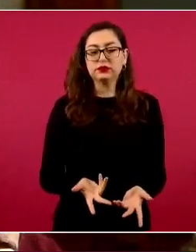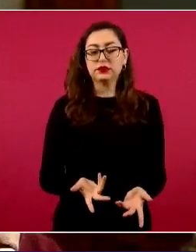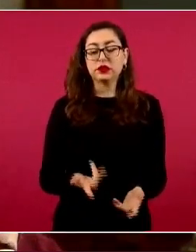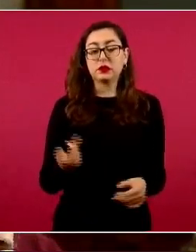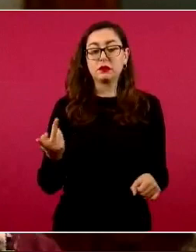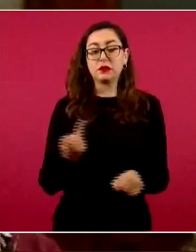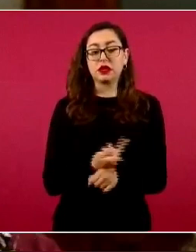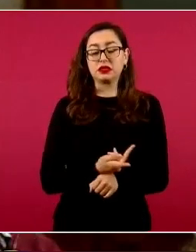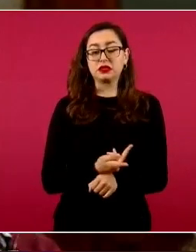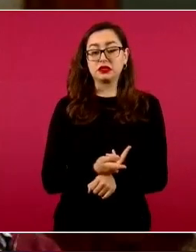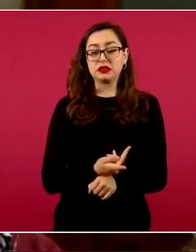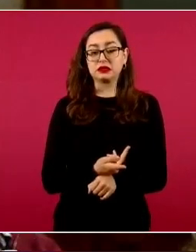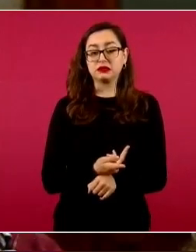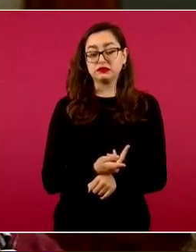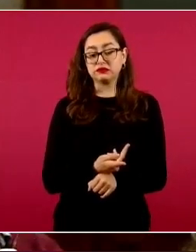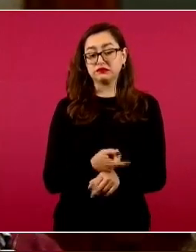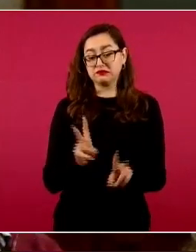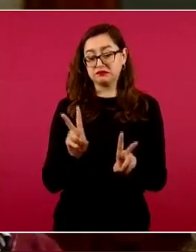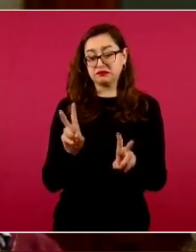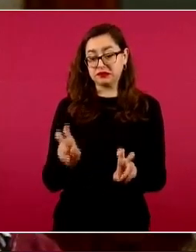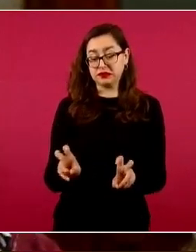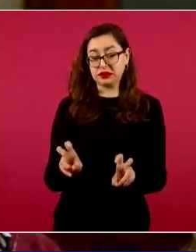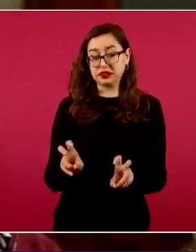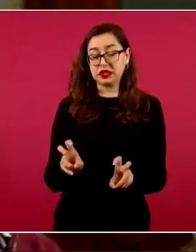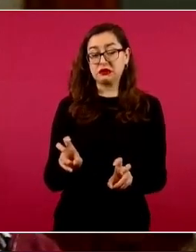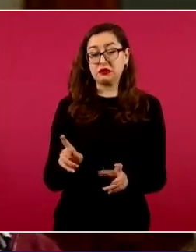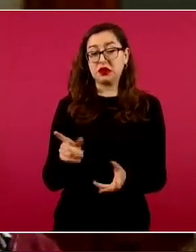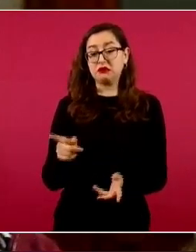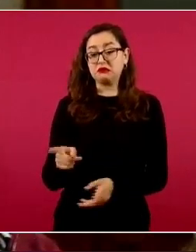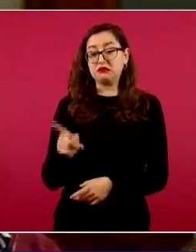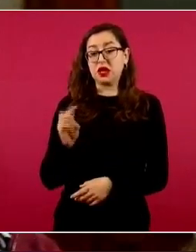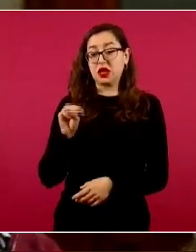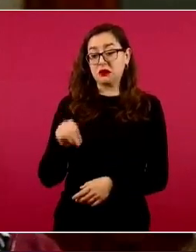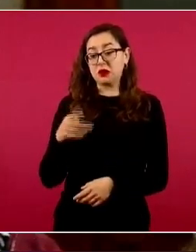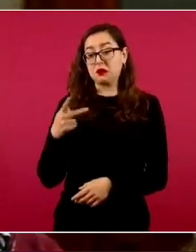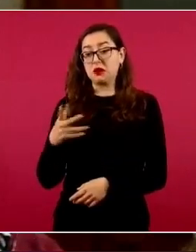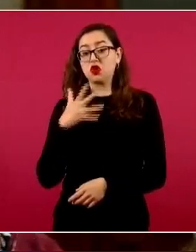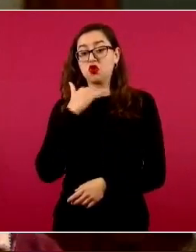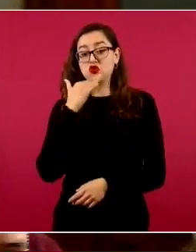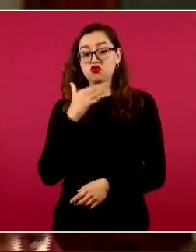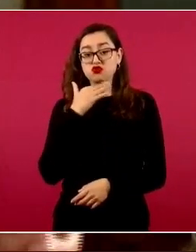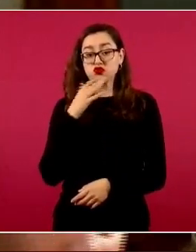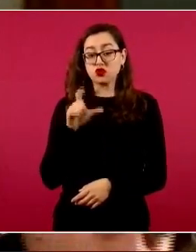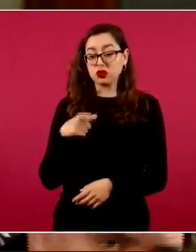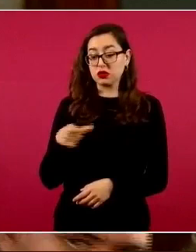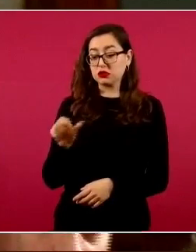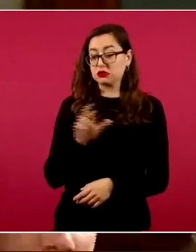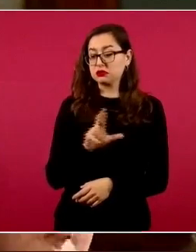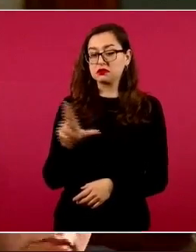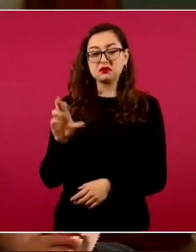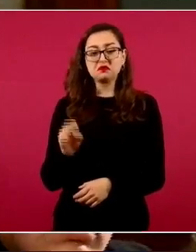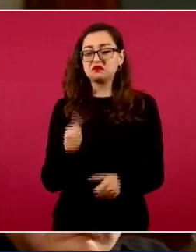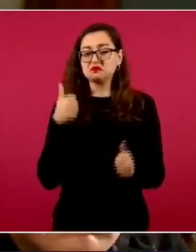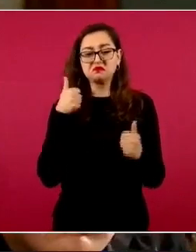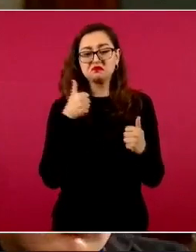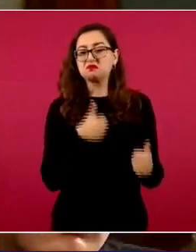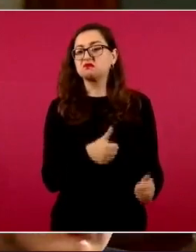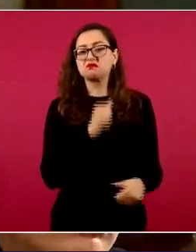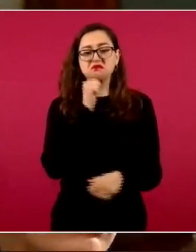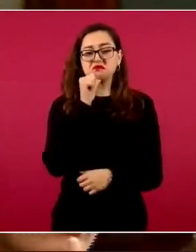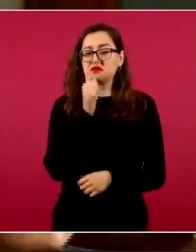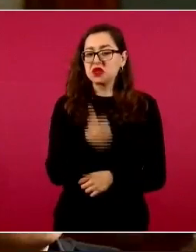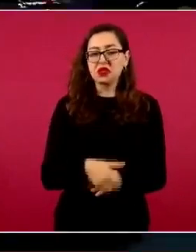Fiscalía Especializada en Combate a la Corrupción allá en Quintana Roo, pues no hace nada. Por